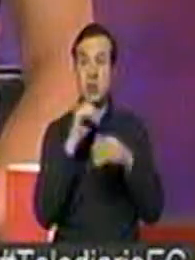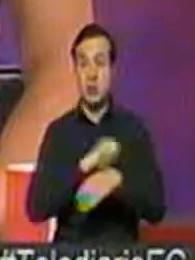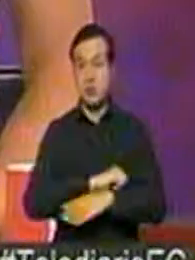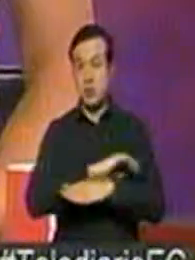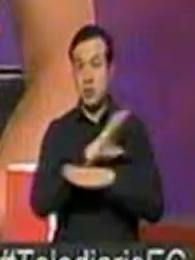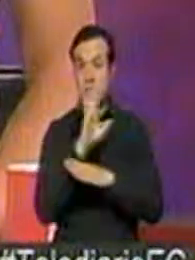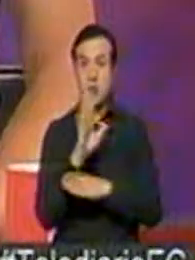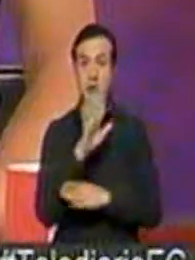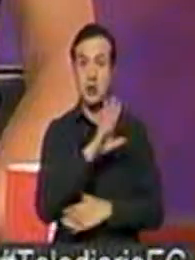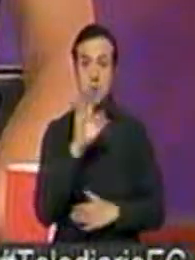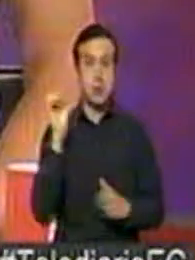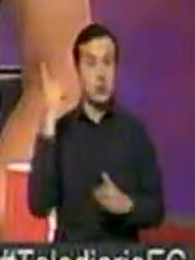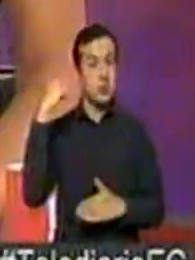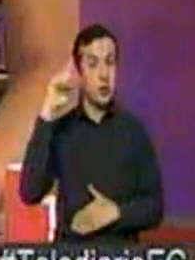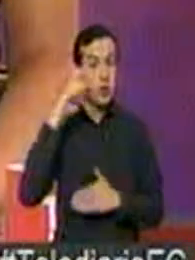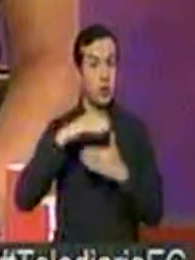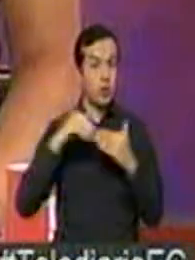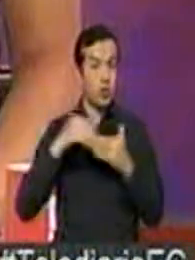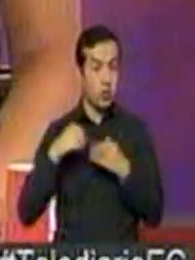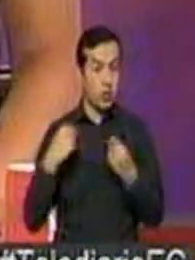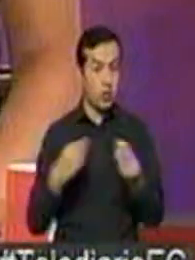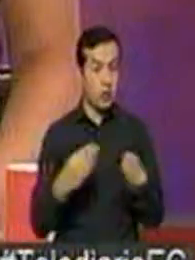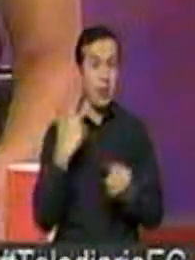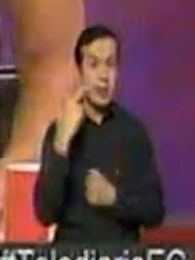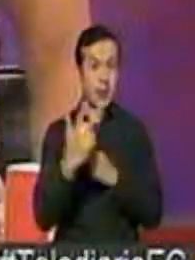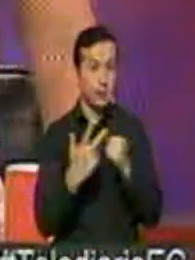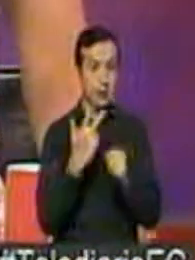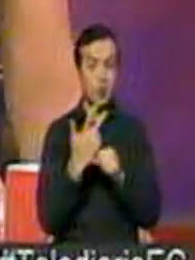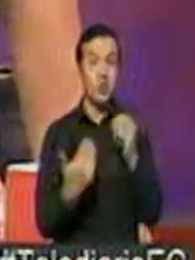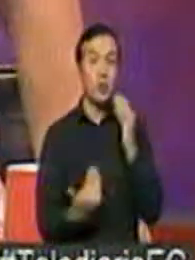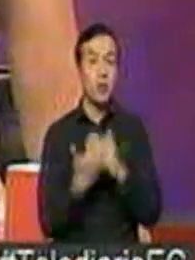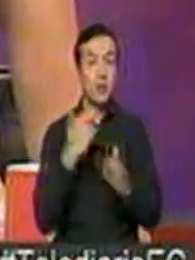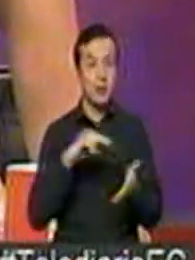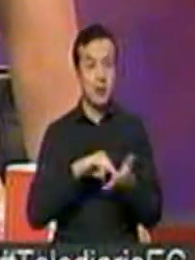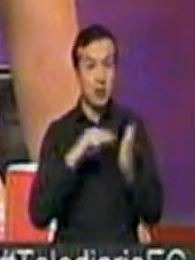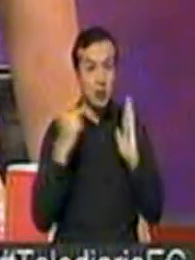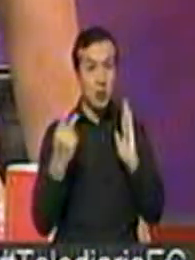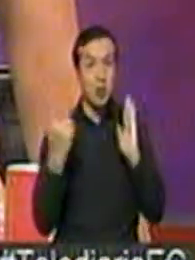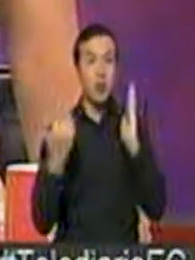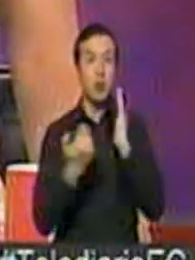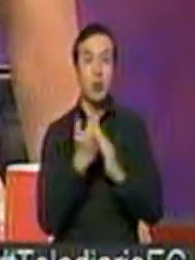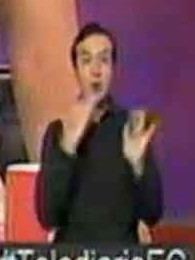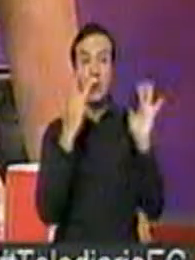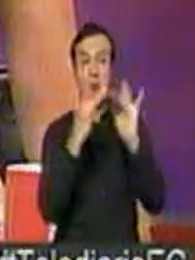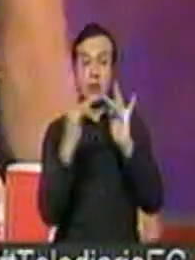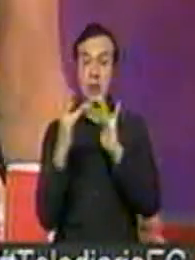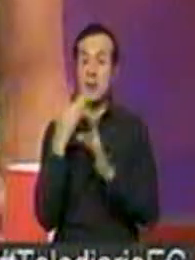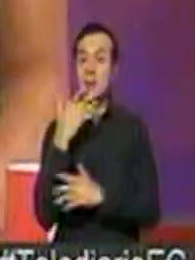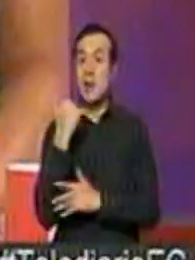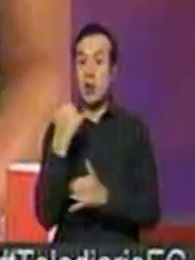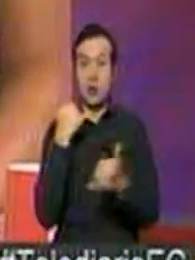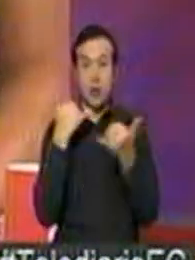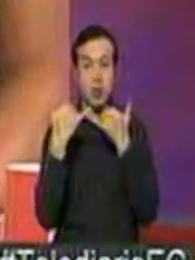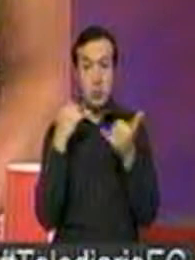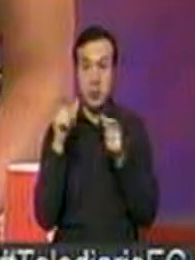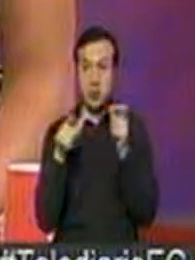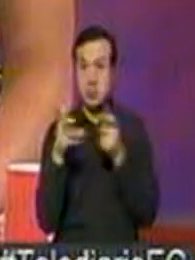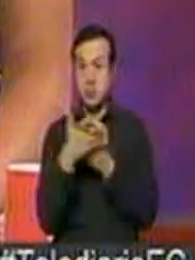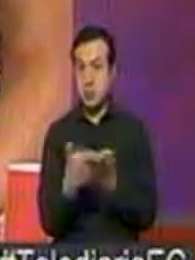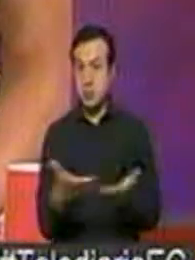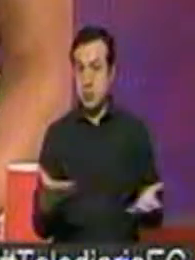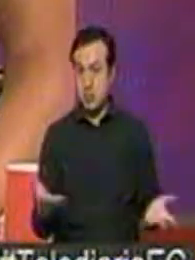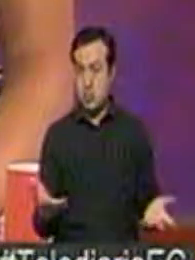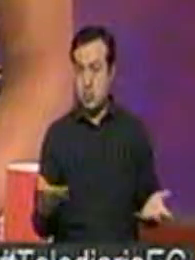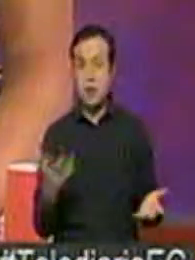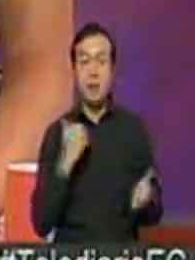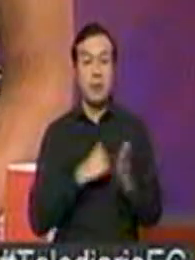invertir 500 millones de dólares para los próximos 3 años en nueva tecnología y redes que permitan una mejor conectividad entre sus usuarios. Por su